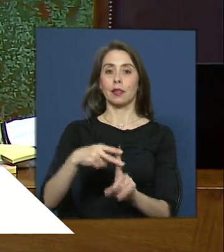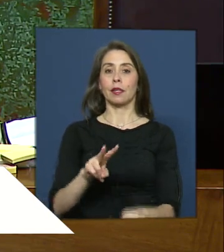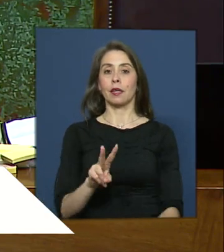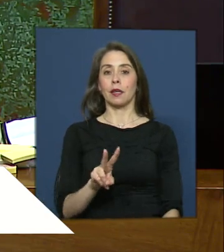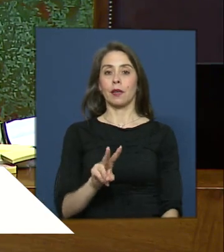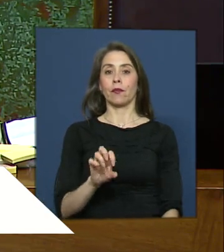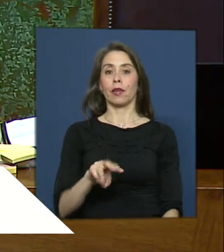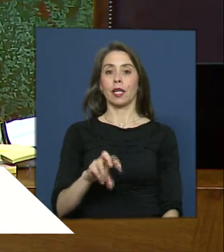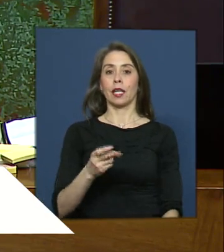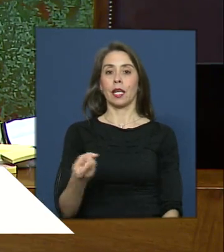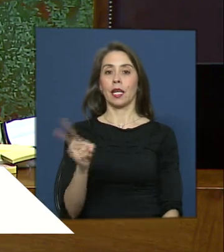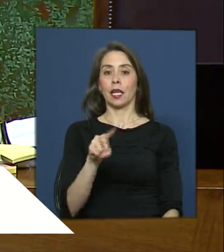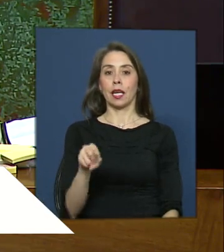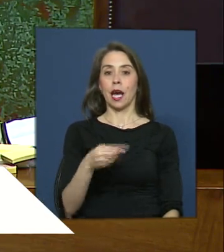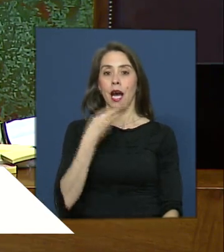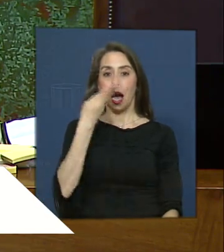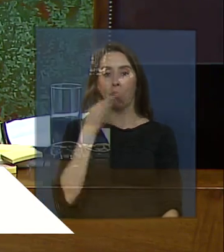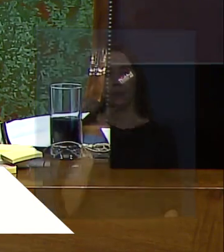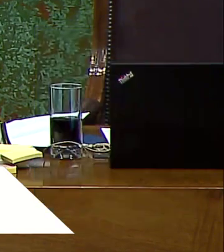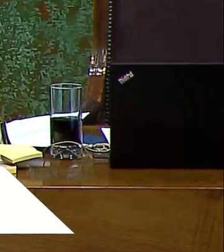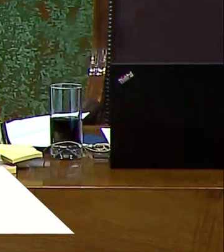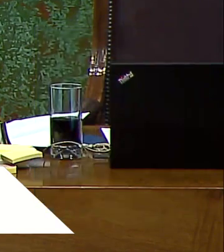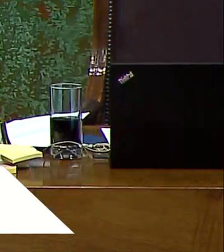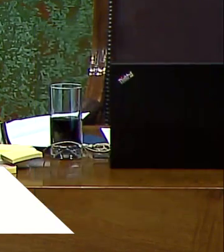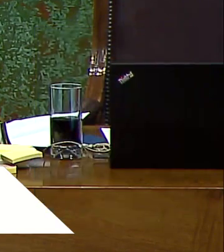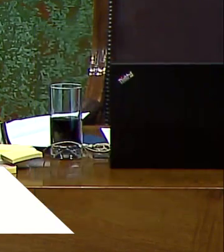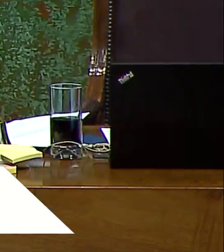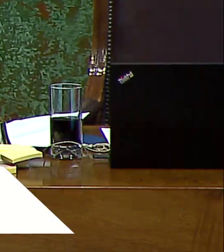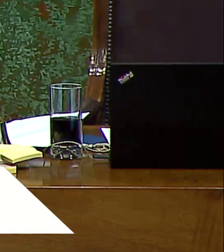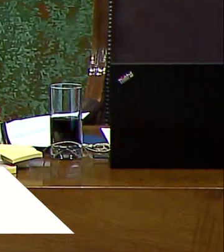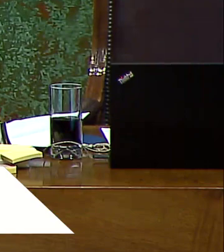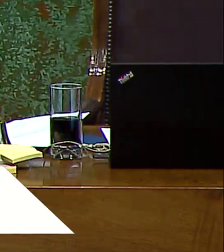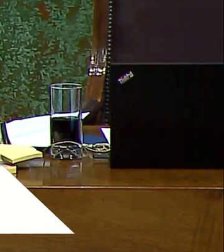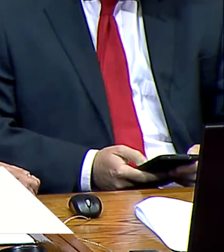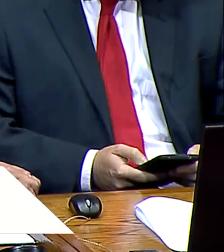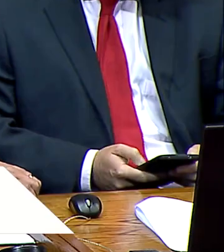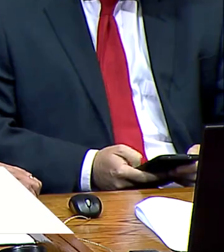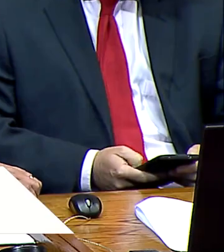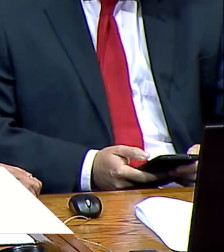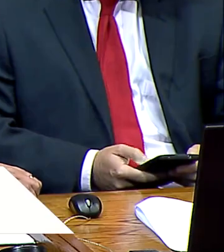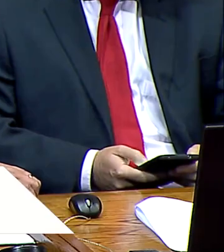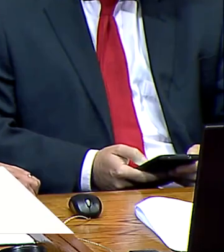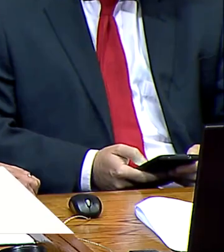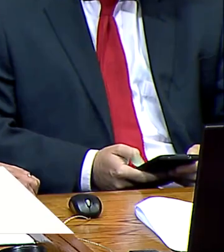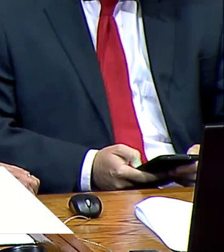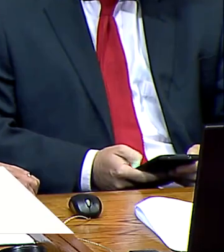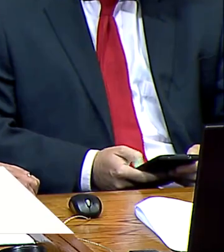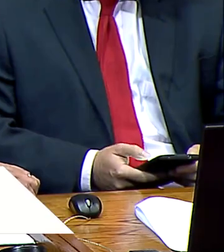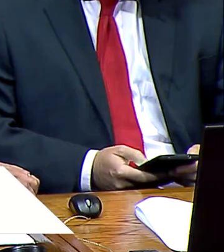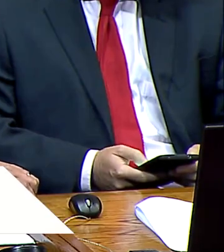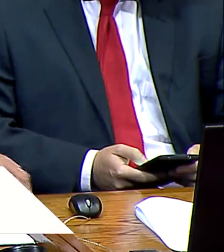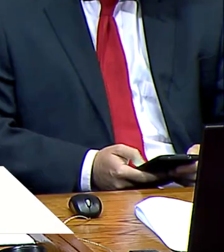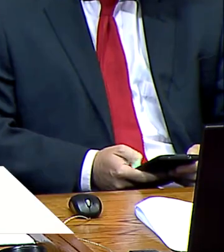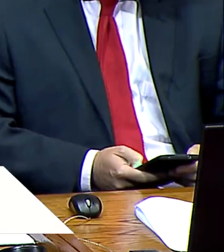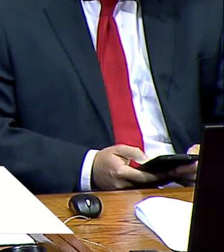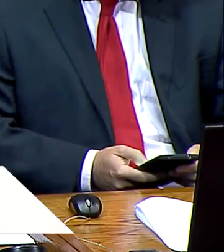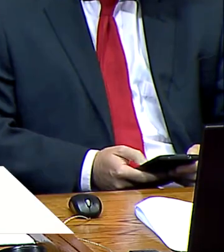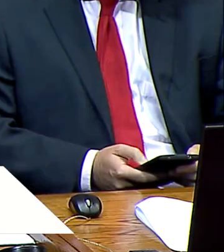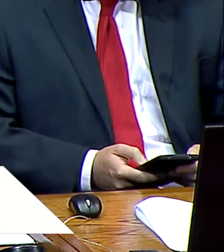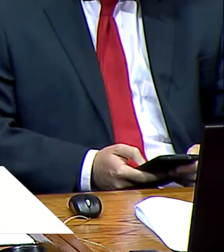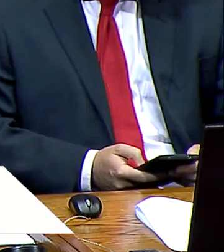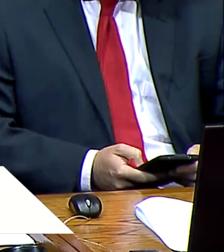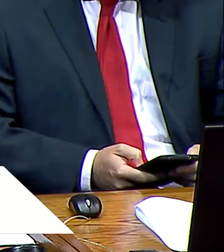Venegas, tiene la palabra. Muchas gracias, señor presidente. Saludar por su intermedio a la señora ministra, ¿no es